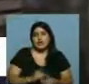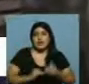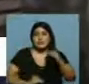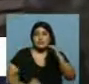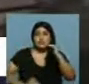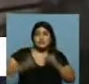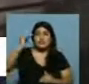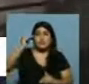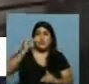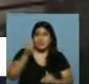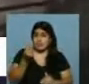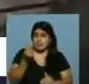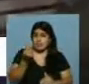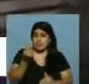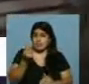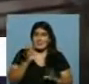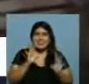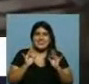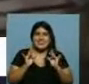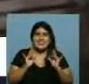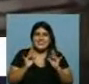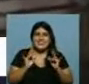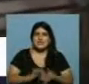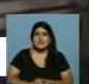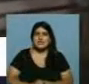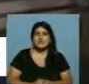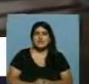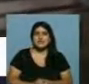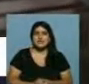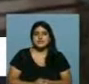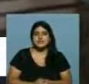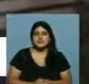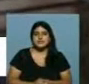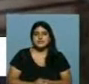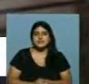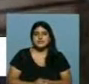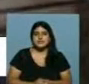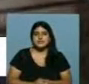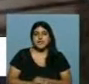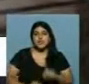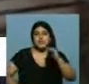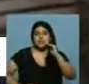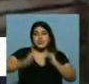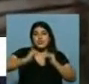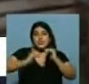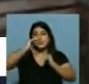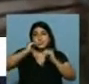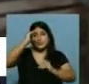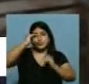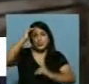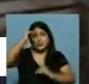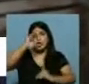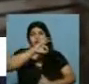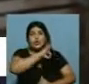a los grandes, yo diría, negociados, bueno, suben, cada vez suben, los sueldos no